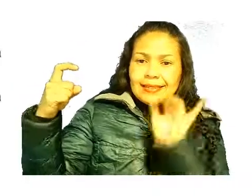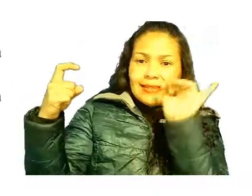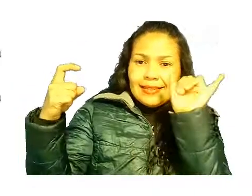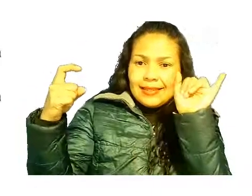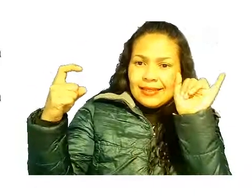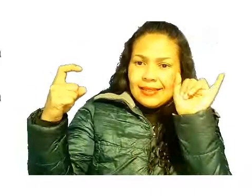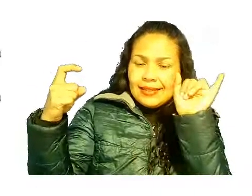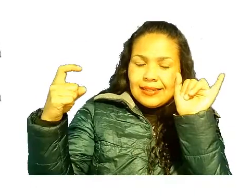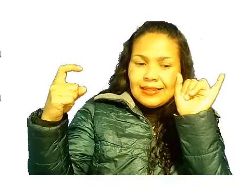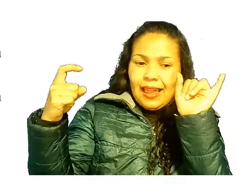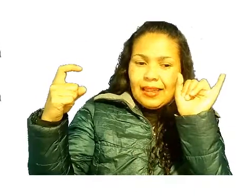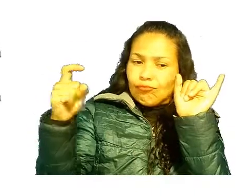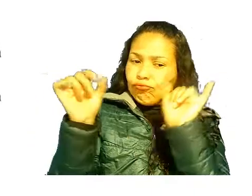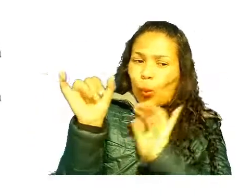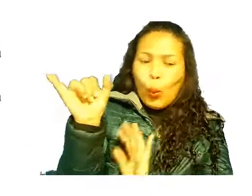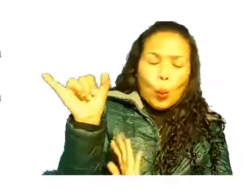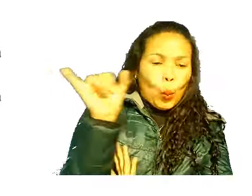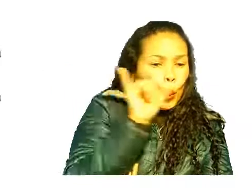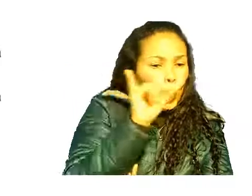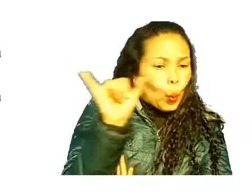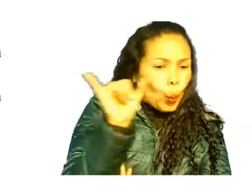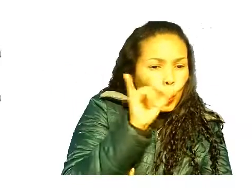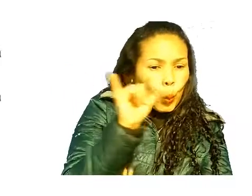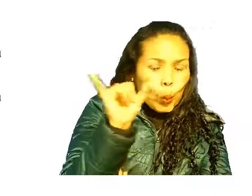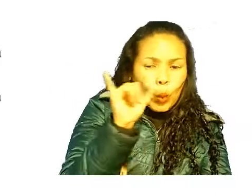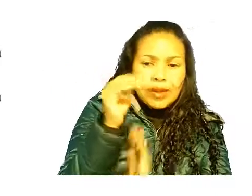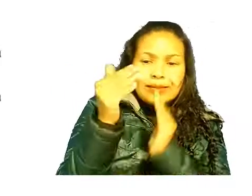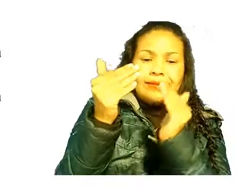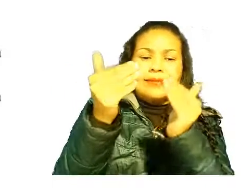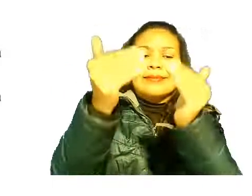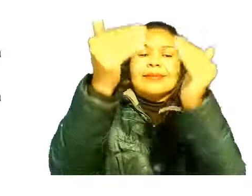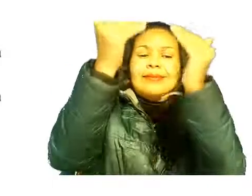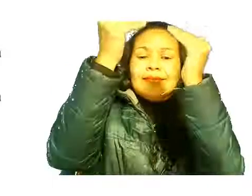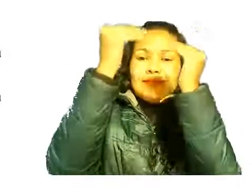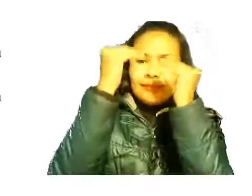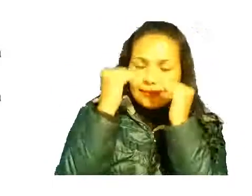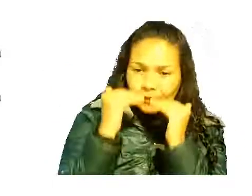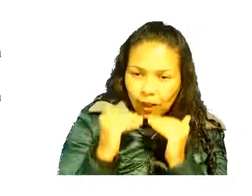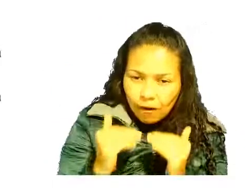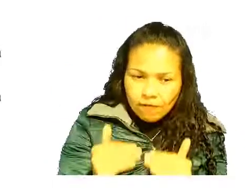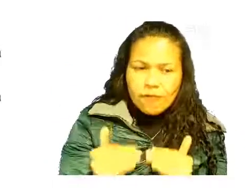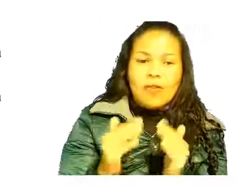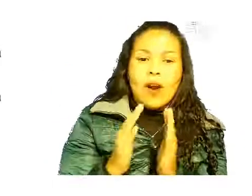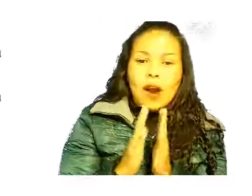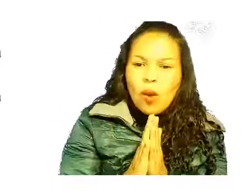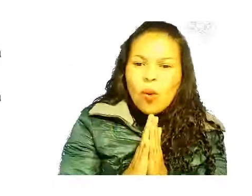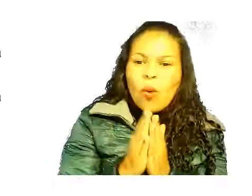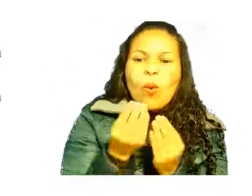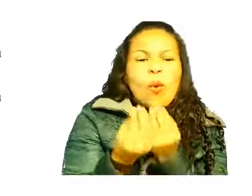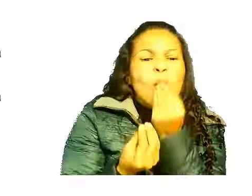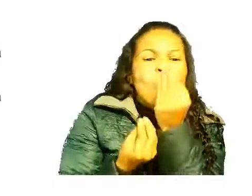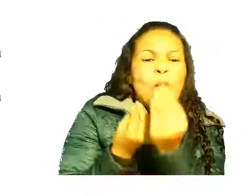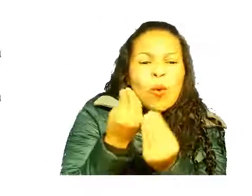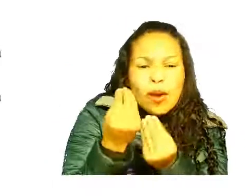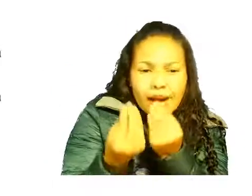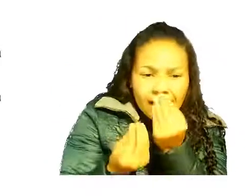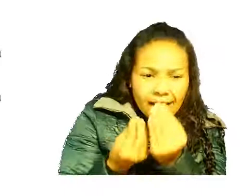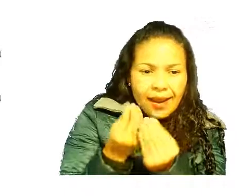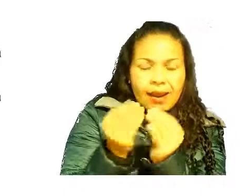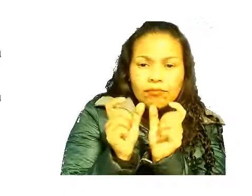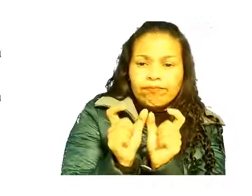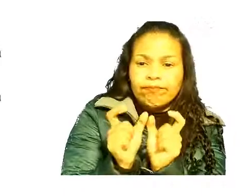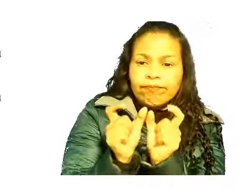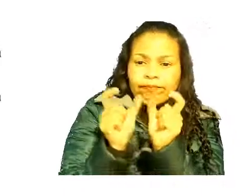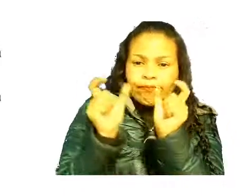paréntesis. Entonces, ese que es nuestro factor común, lo vamos a utilizar aquí en el segundo paso, donde se dice